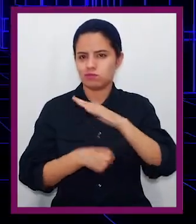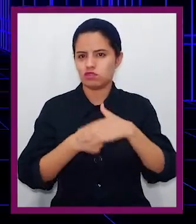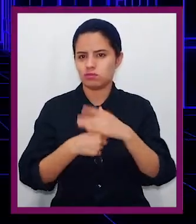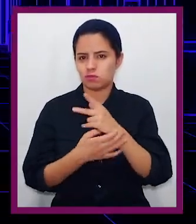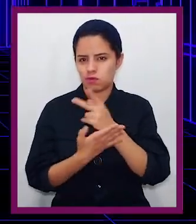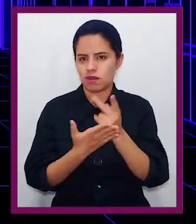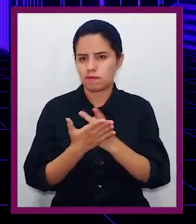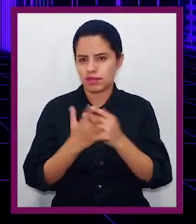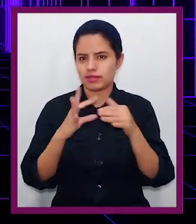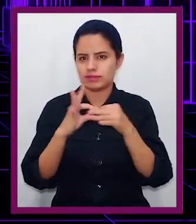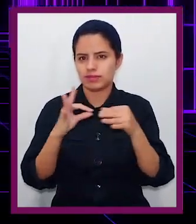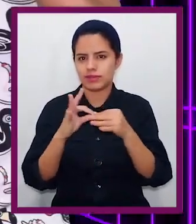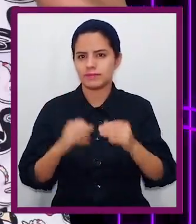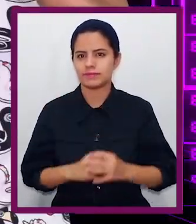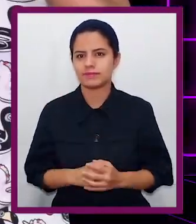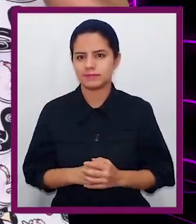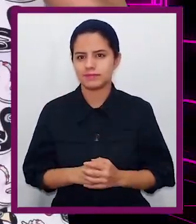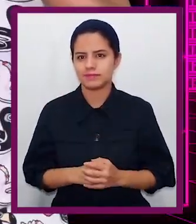en el próximo programa.